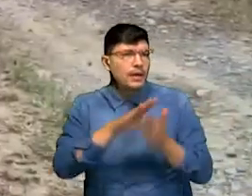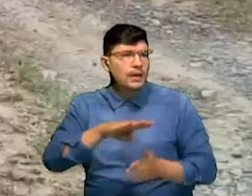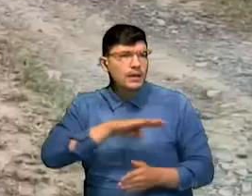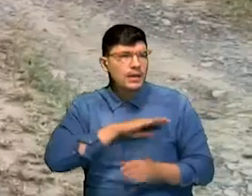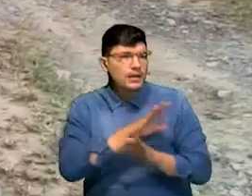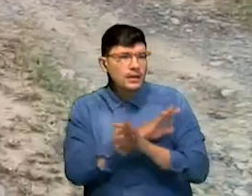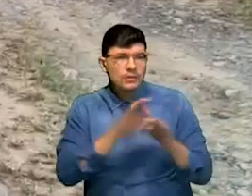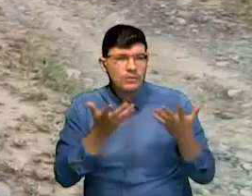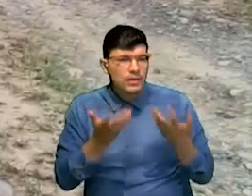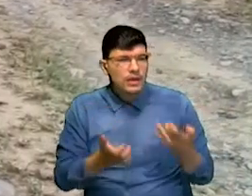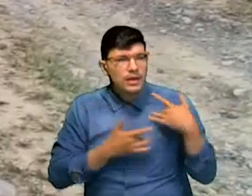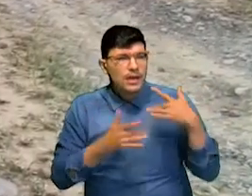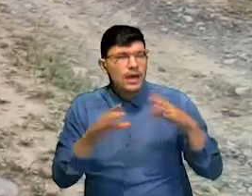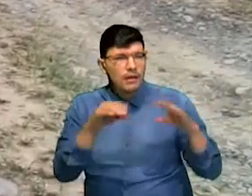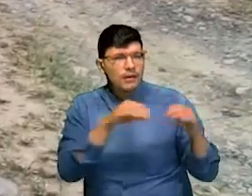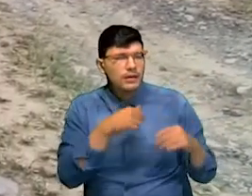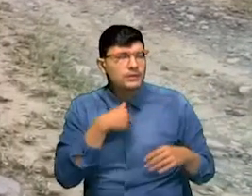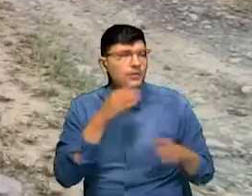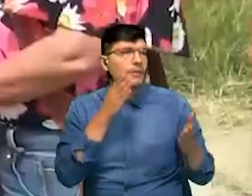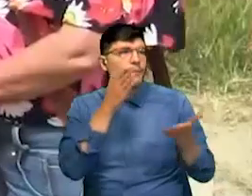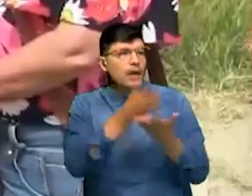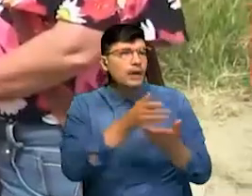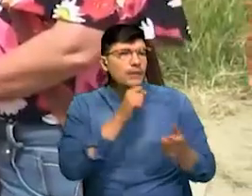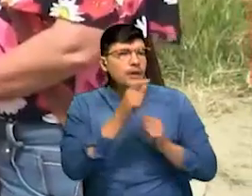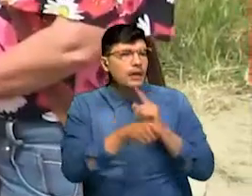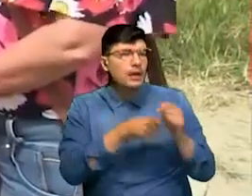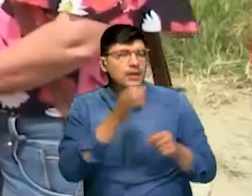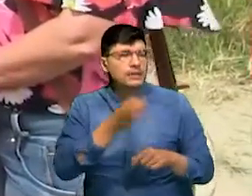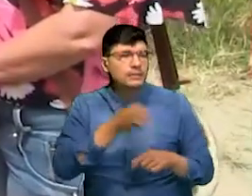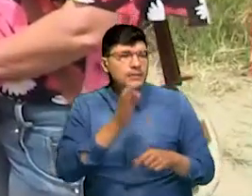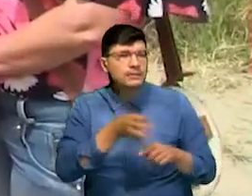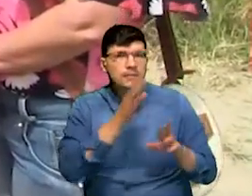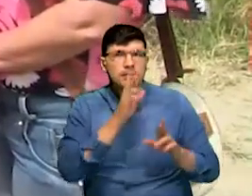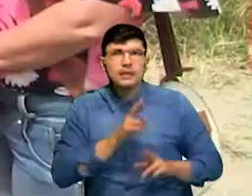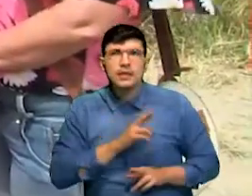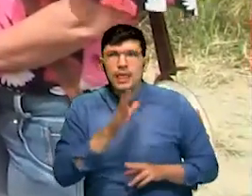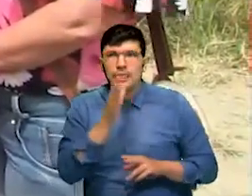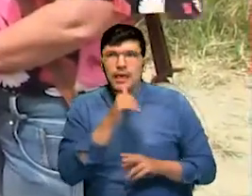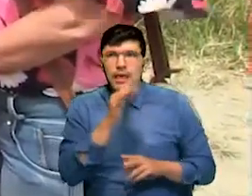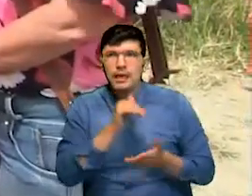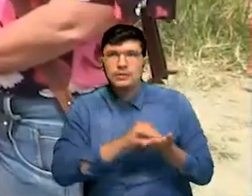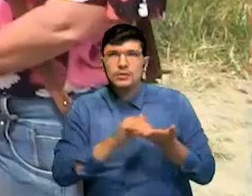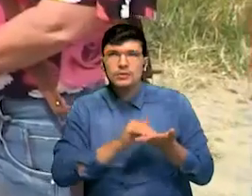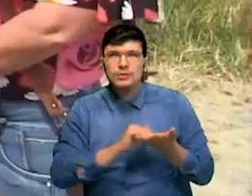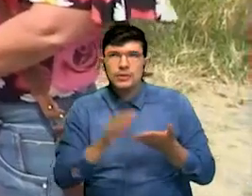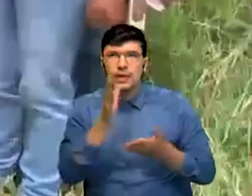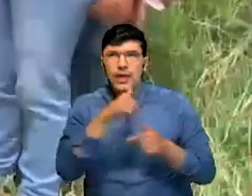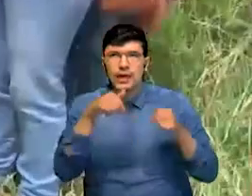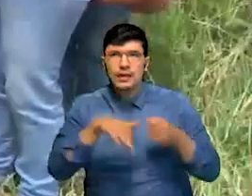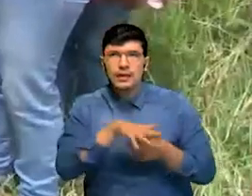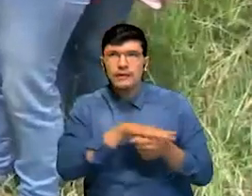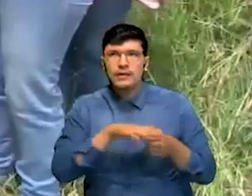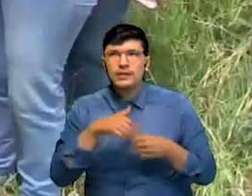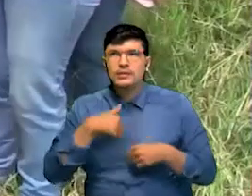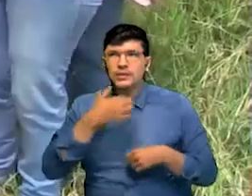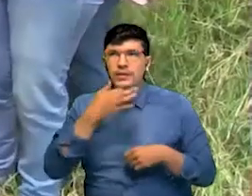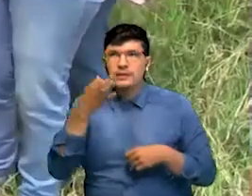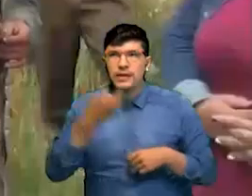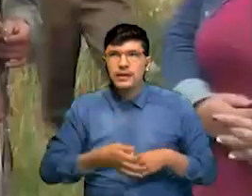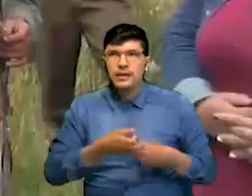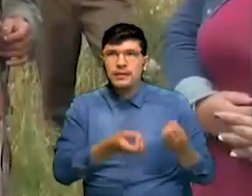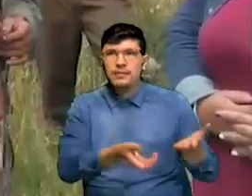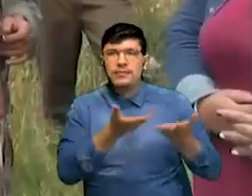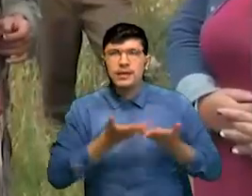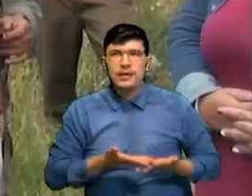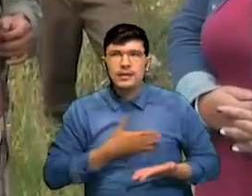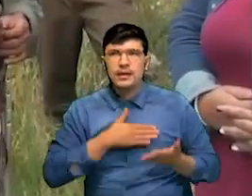querido colaborar en nada y yo hablo con ellos siempre y no nunca han solucionado nada de vivienda en este barrio yo sí necesito que me dieran mi casita